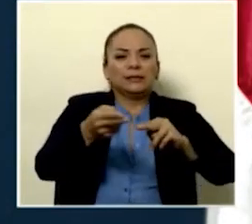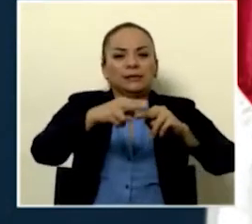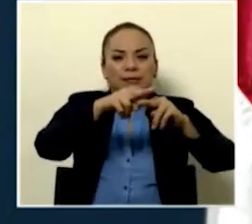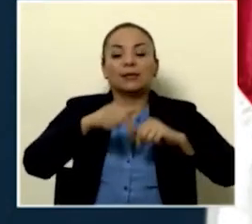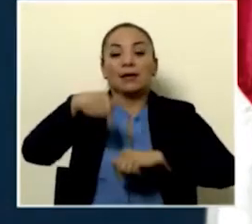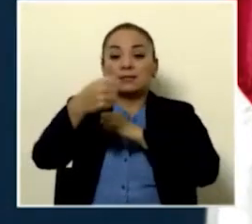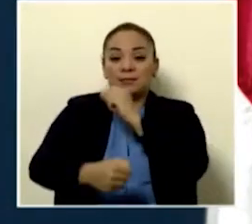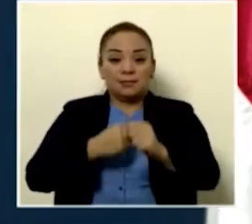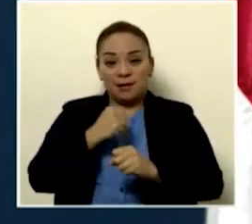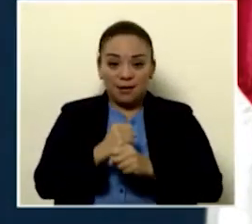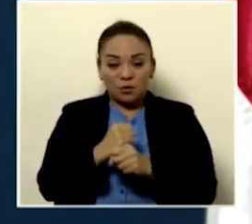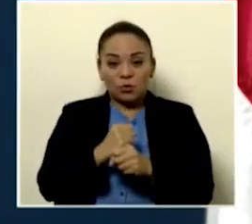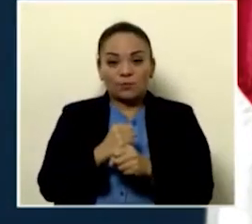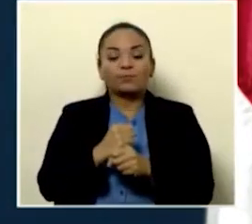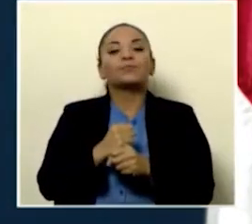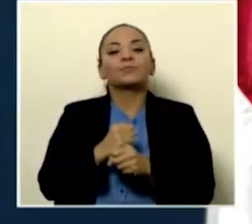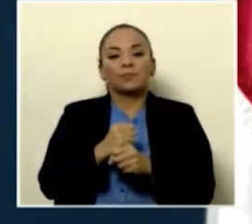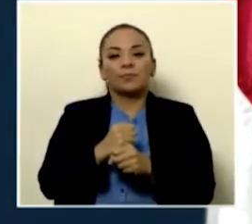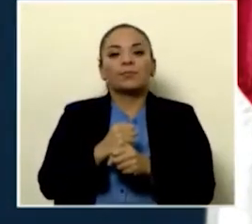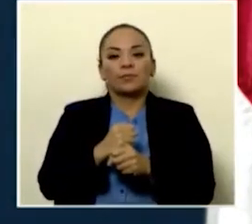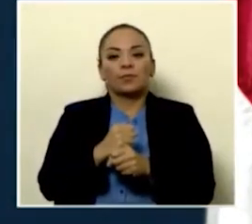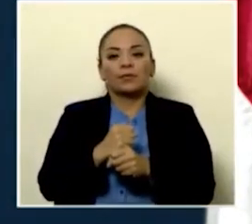Este año vamos a pagar